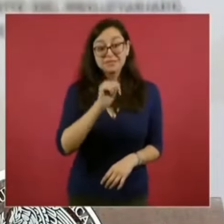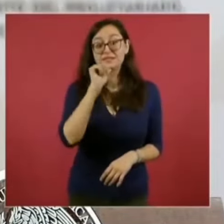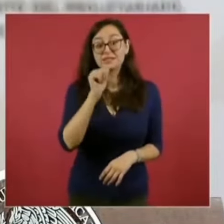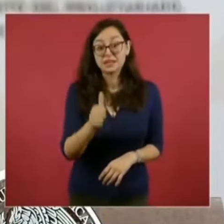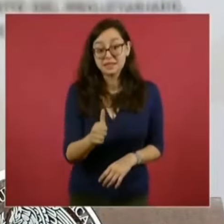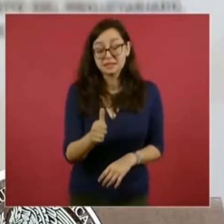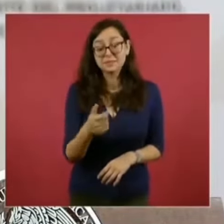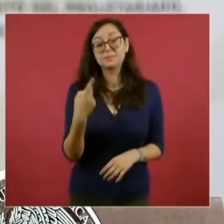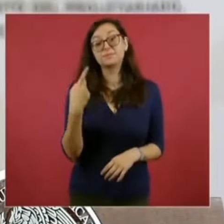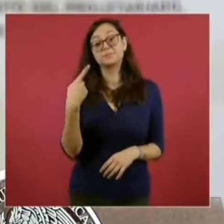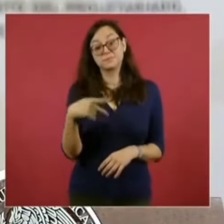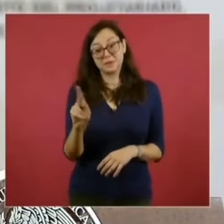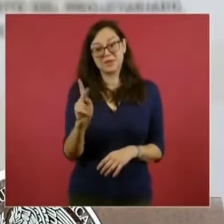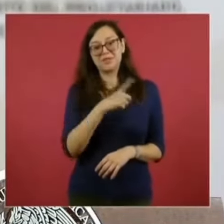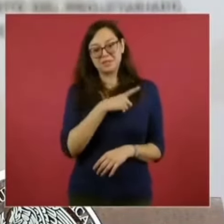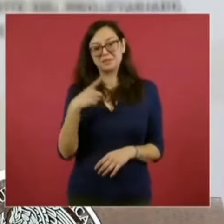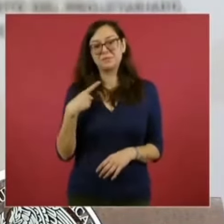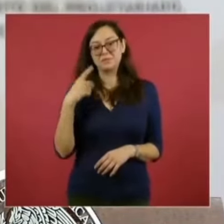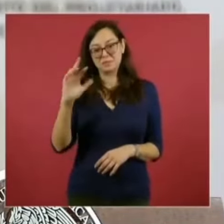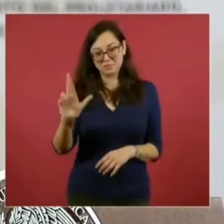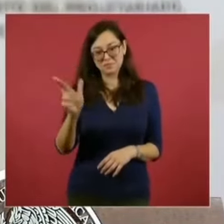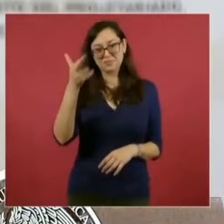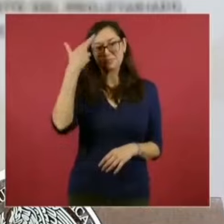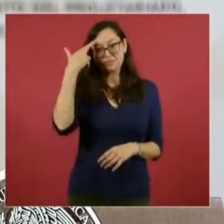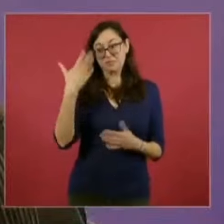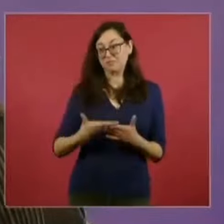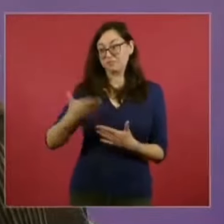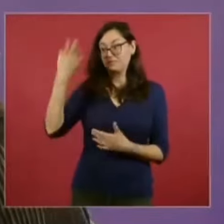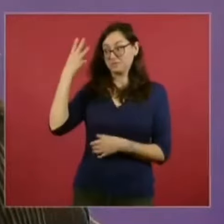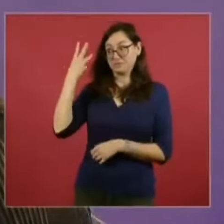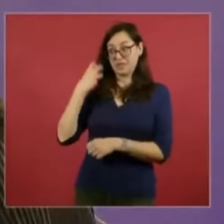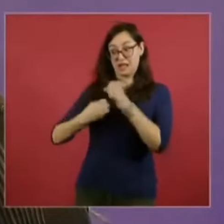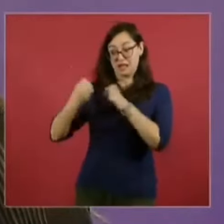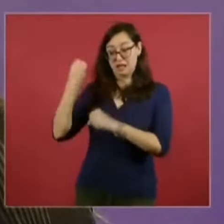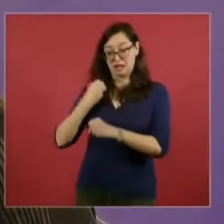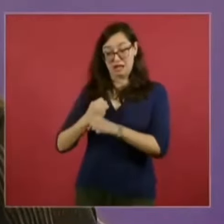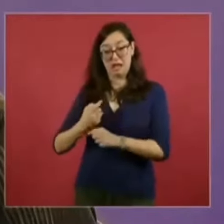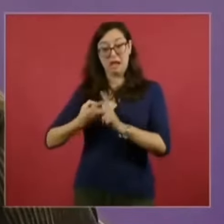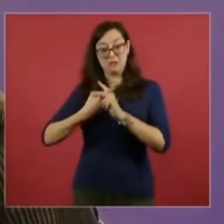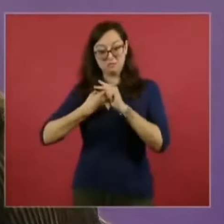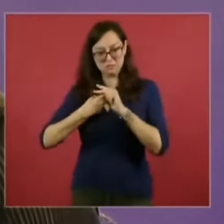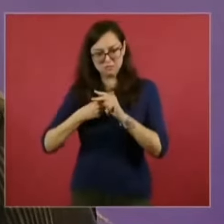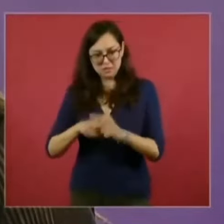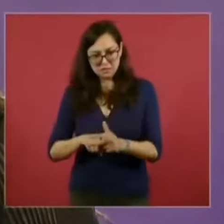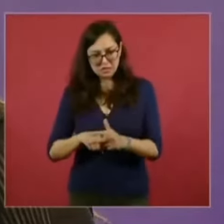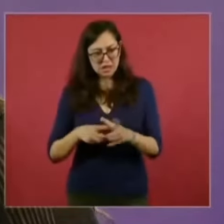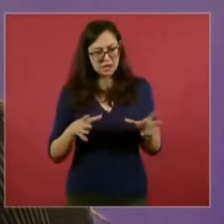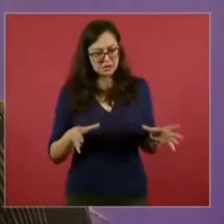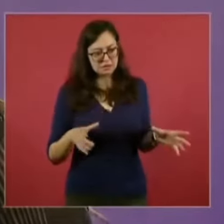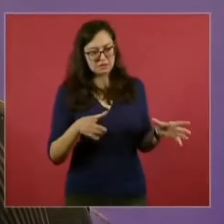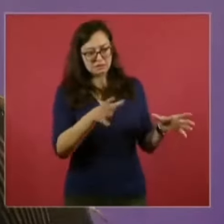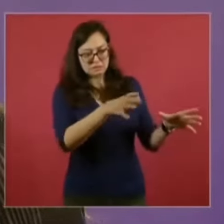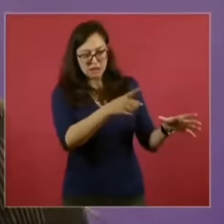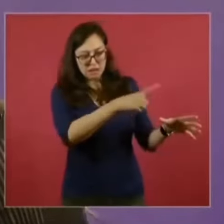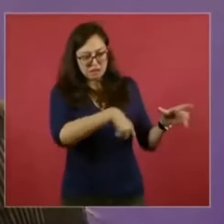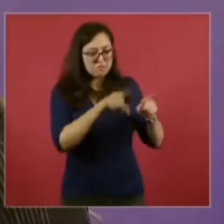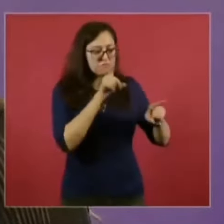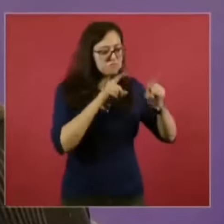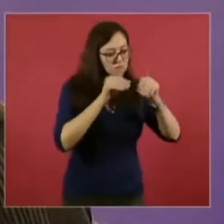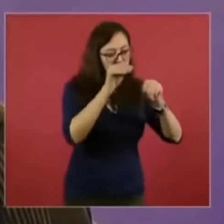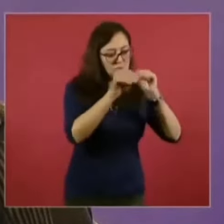opositores se molestaron al verse exhibidos en mentiras muy elaboradas, rebuscadas y